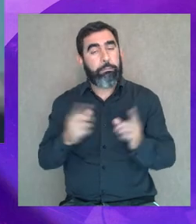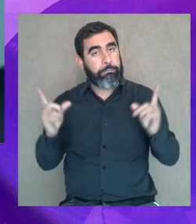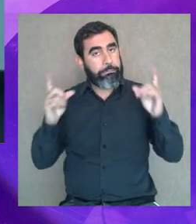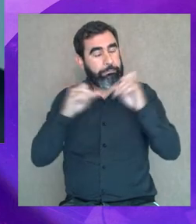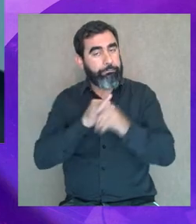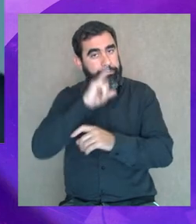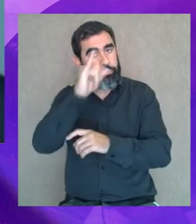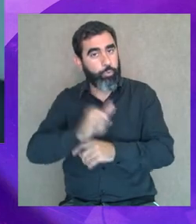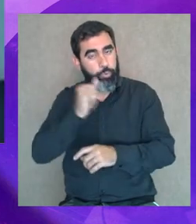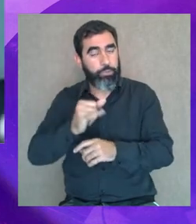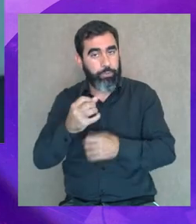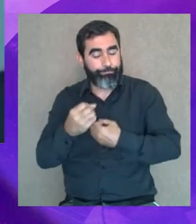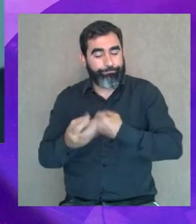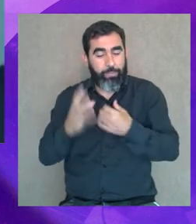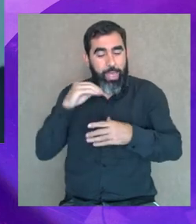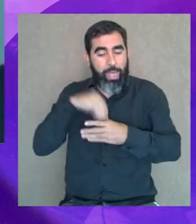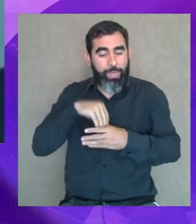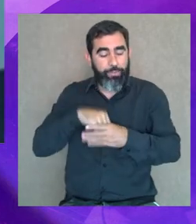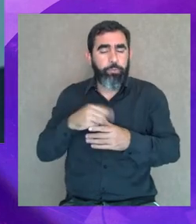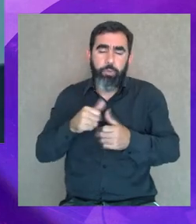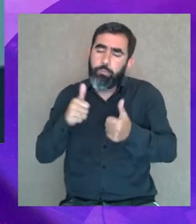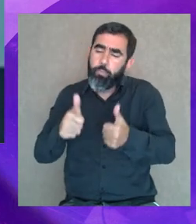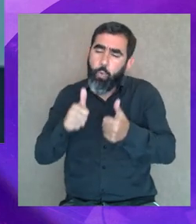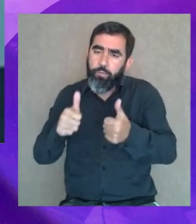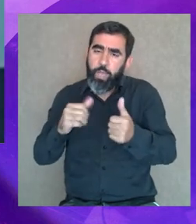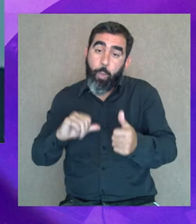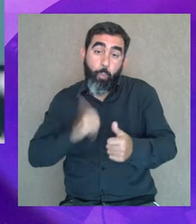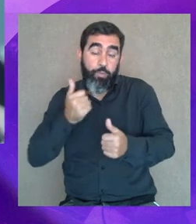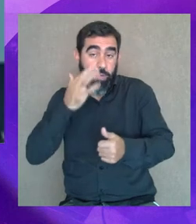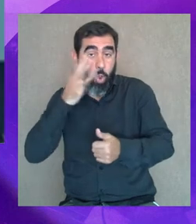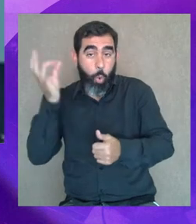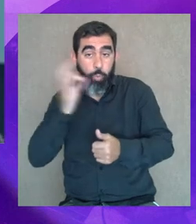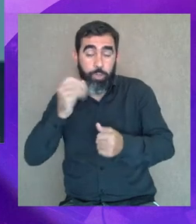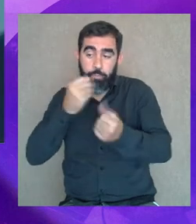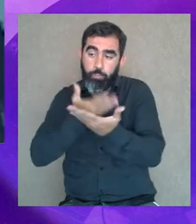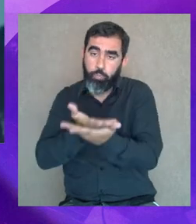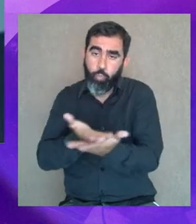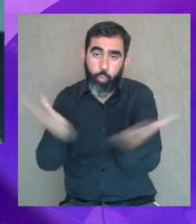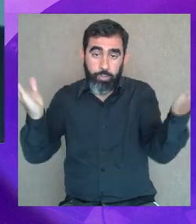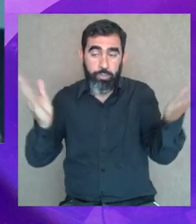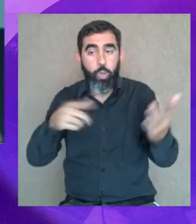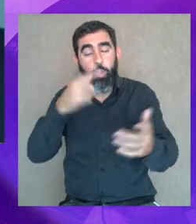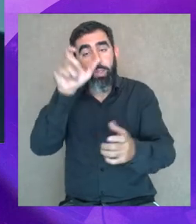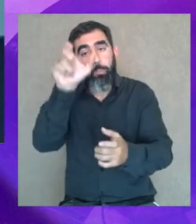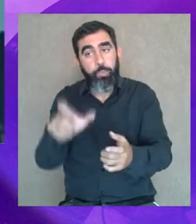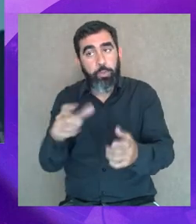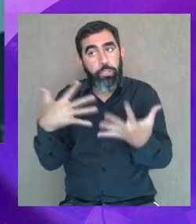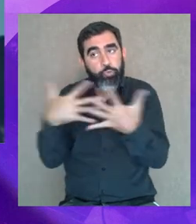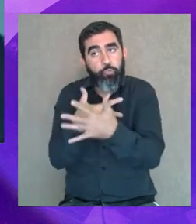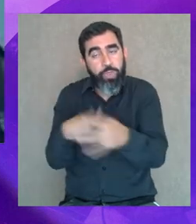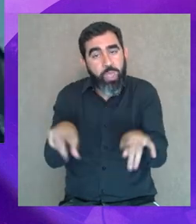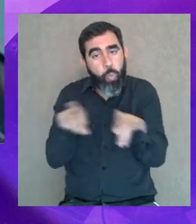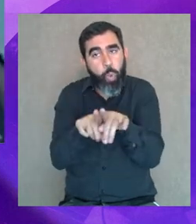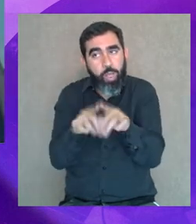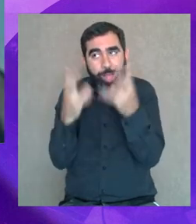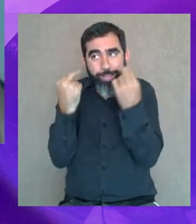porque pero hace bien hace bien esté aprovechando la posibilidad para que otra gente se anime a luchar y no se rinda